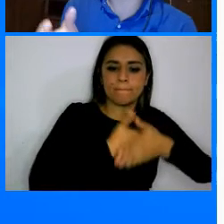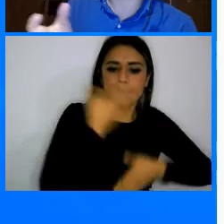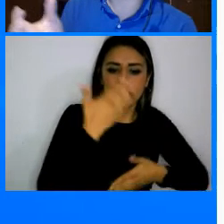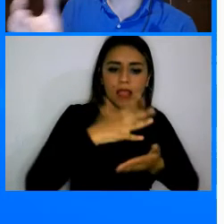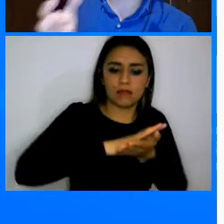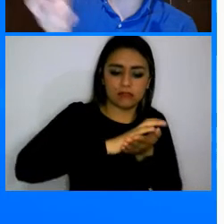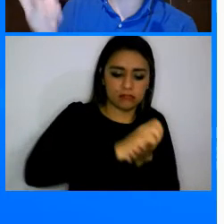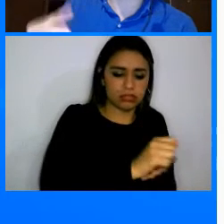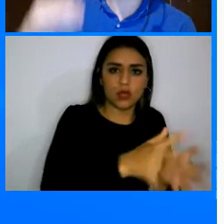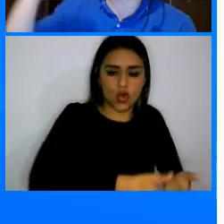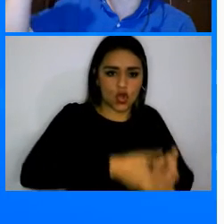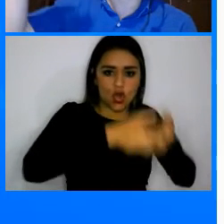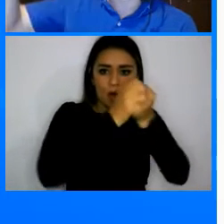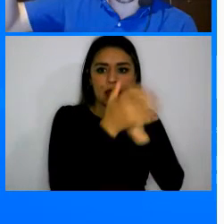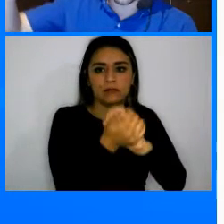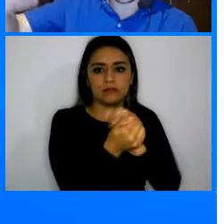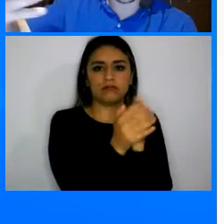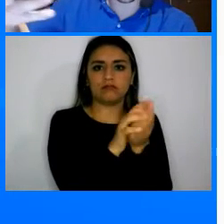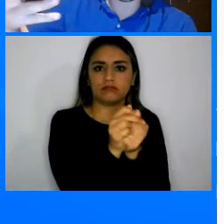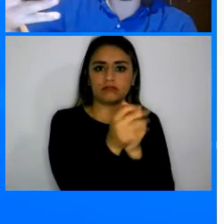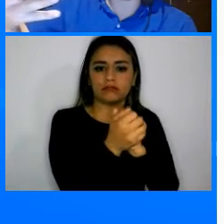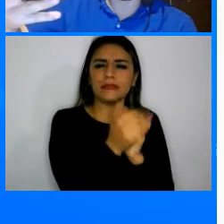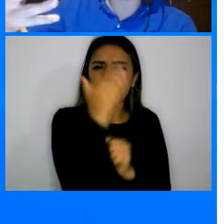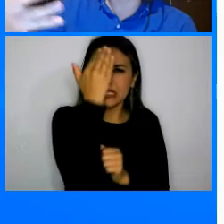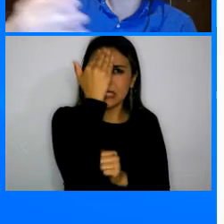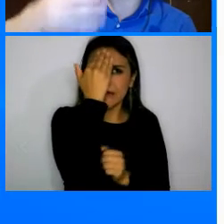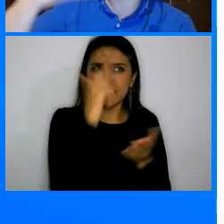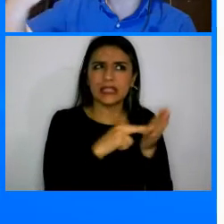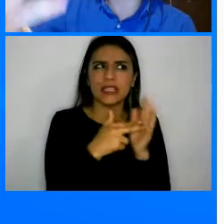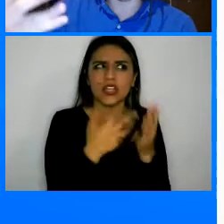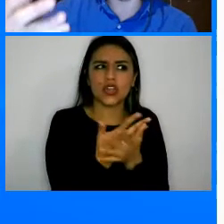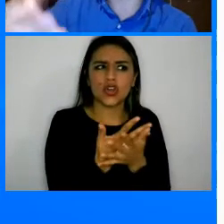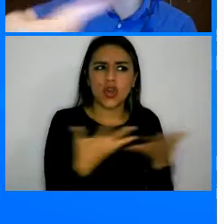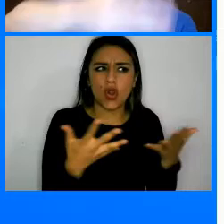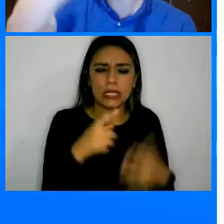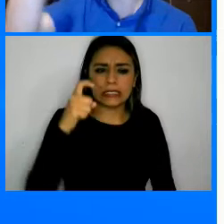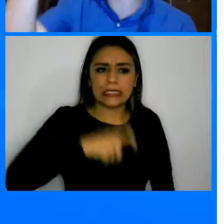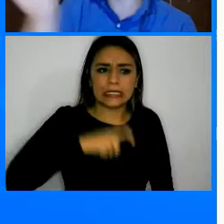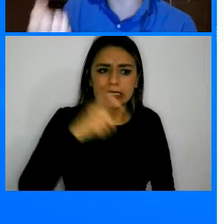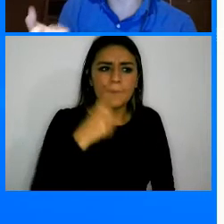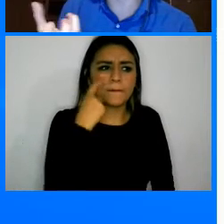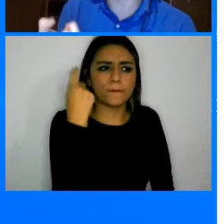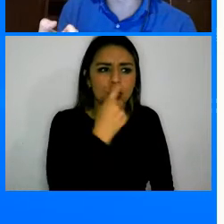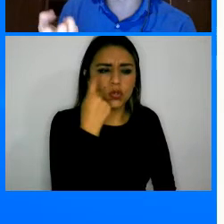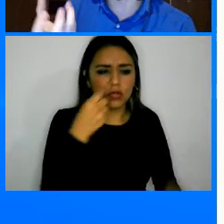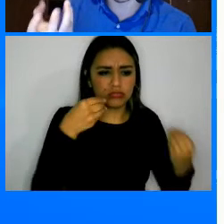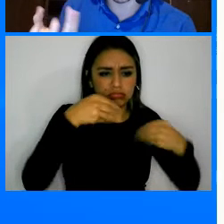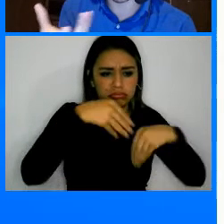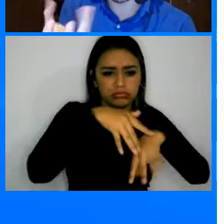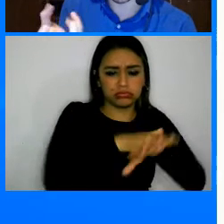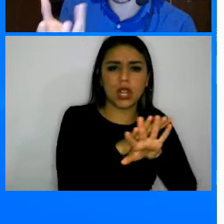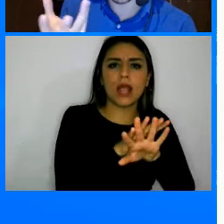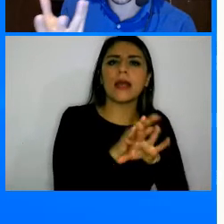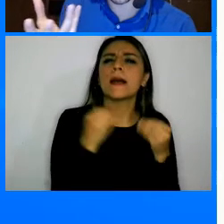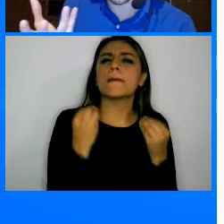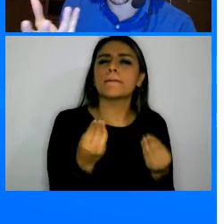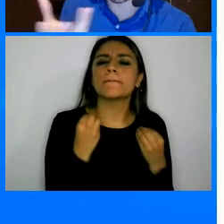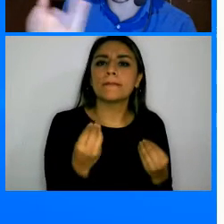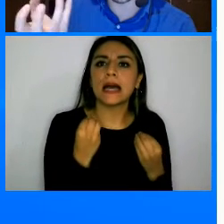un objeto cerámica tiene que ver con saber en qué regiones se encuentra el material, buscarlo, mezclarlo con otros materiales para darle